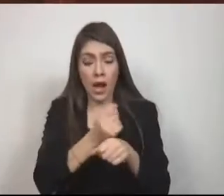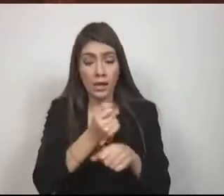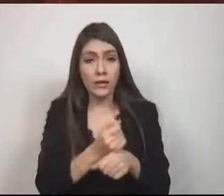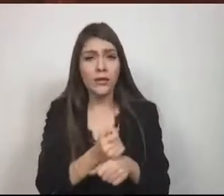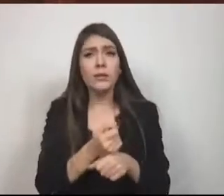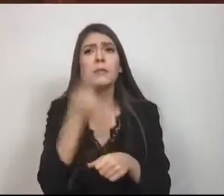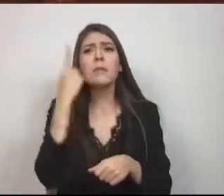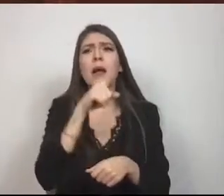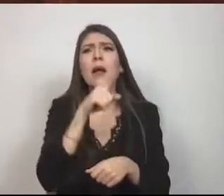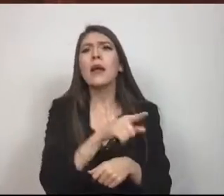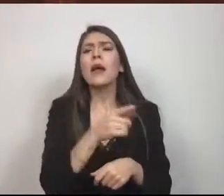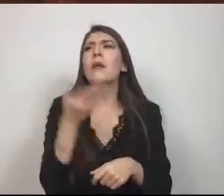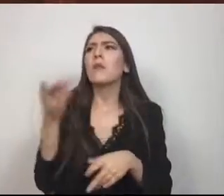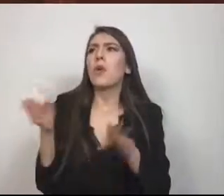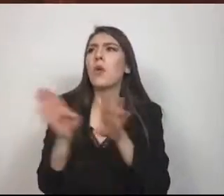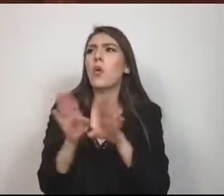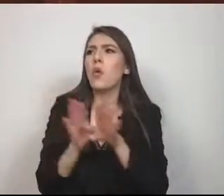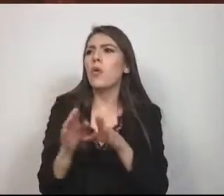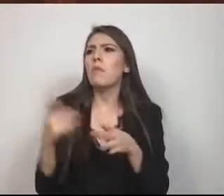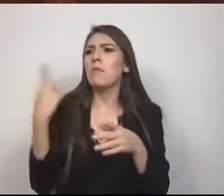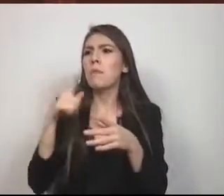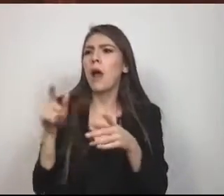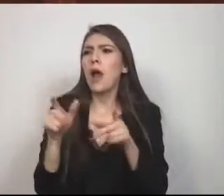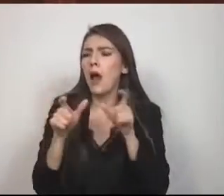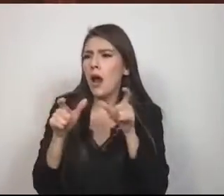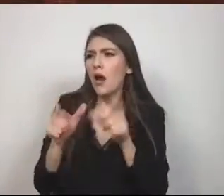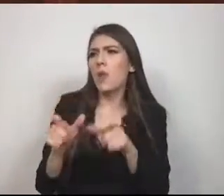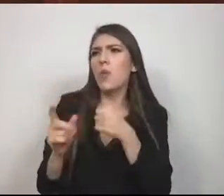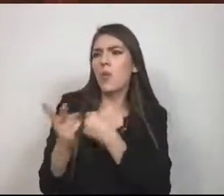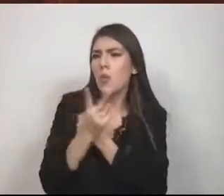las órdenes de protección y evitar cualquier